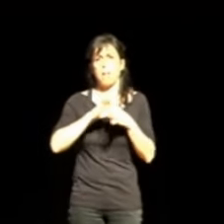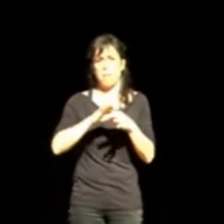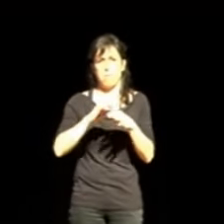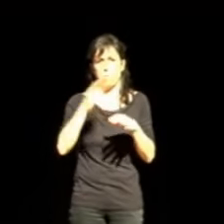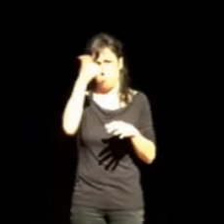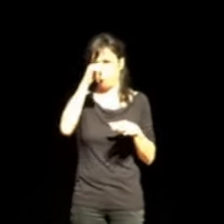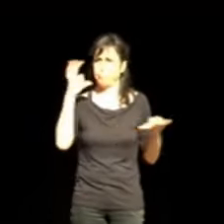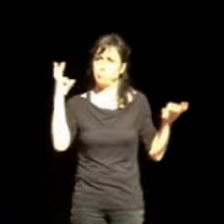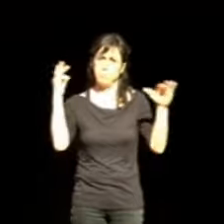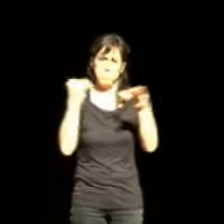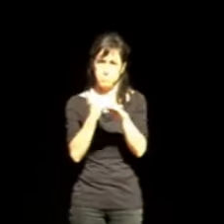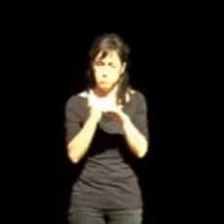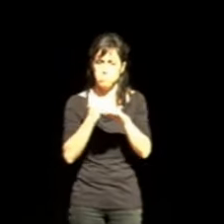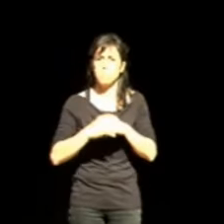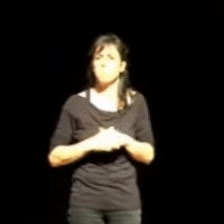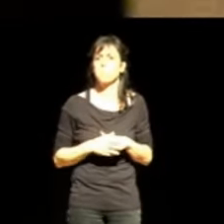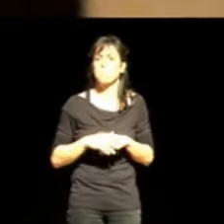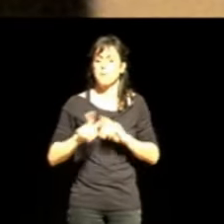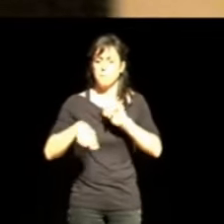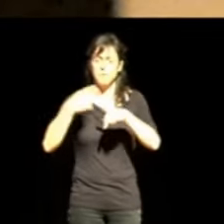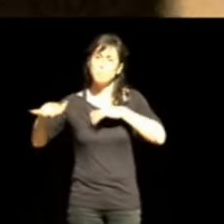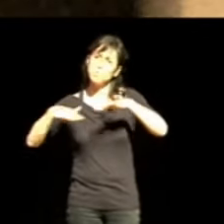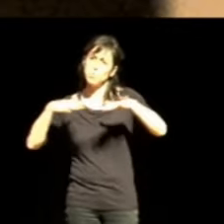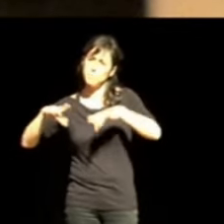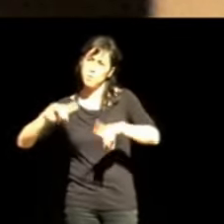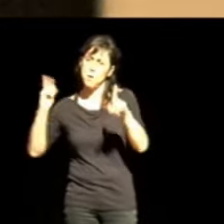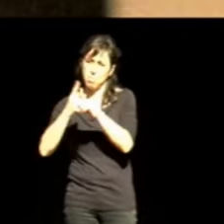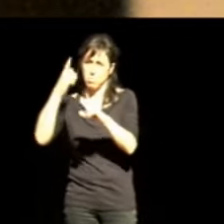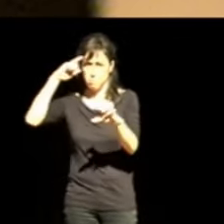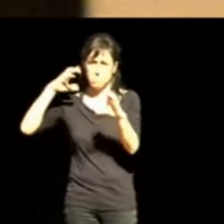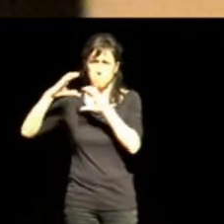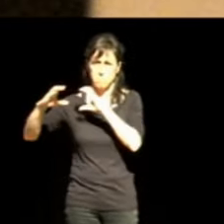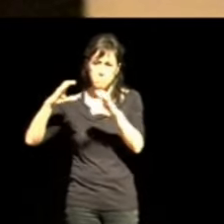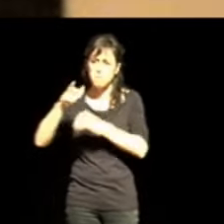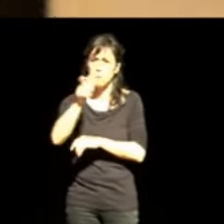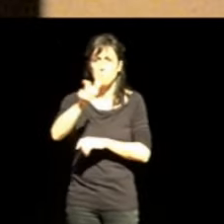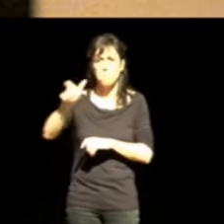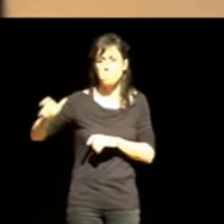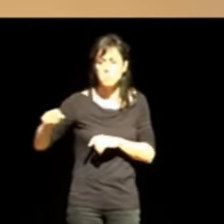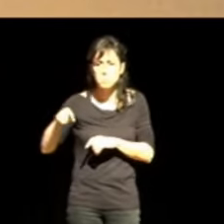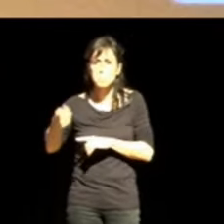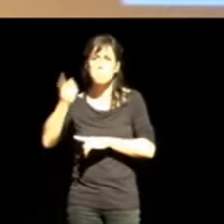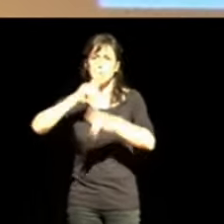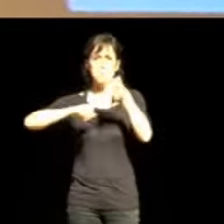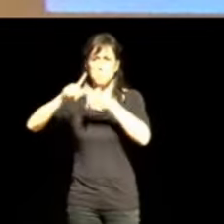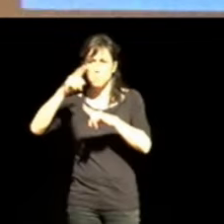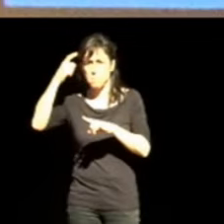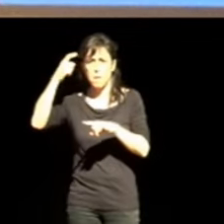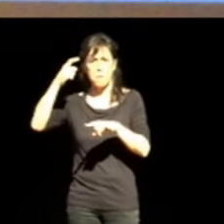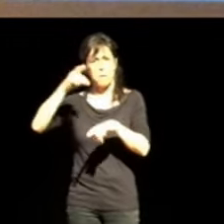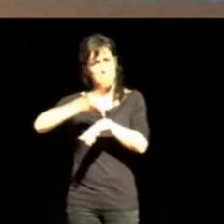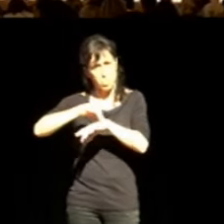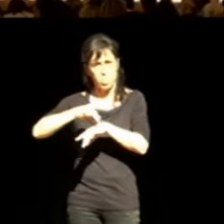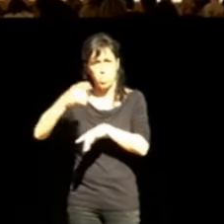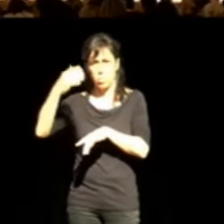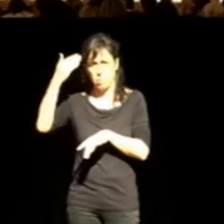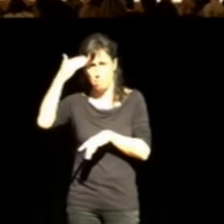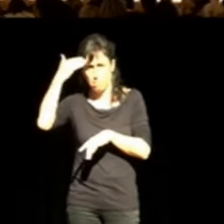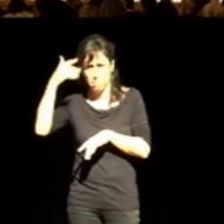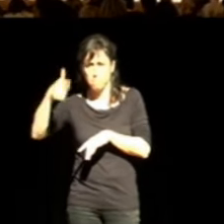Con el movimiento de antipsiquiatría, que trabajaba con personas con problemas de salud mental que estaban en